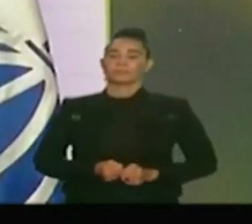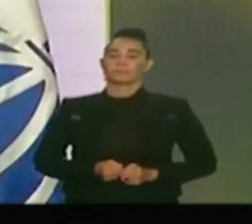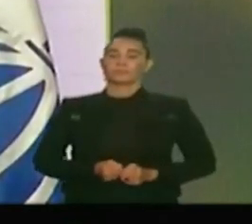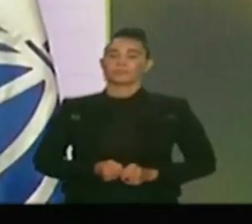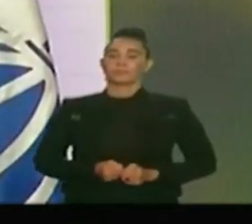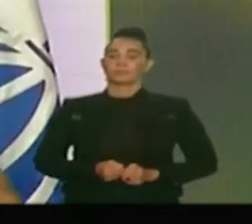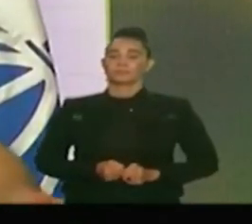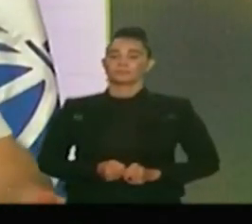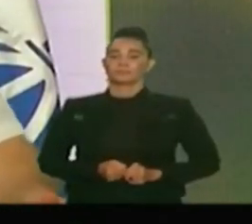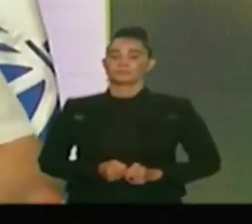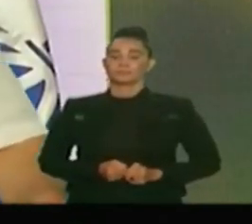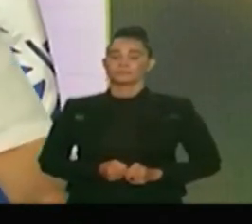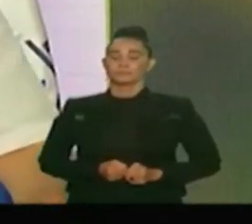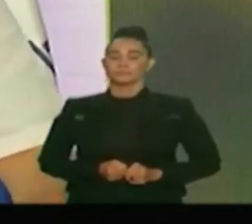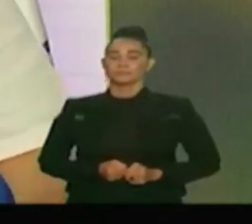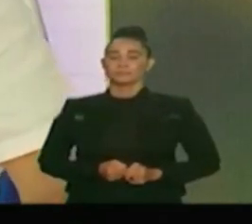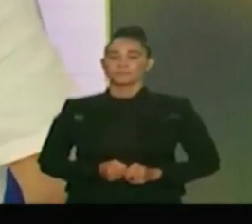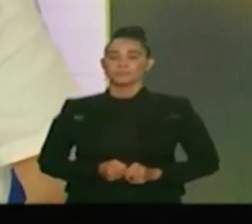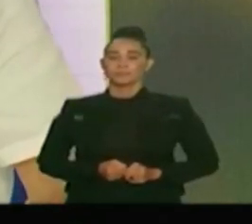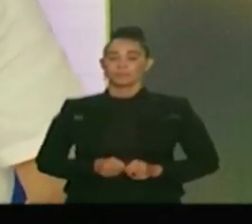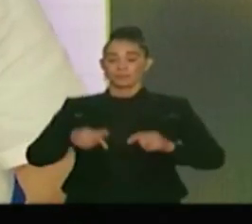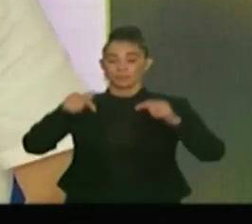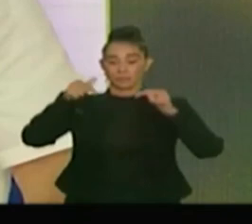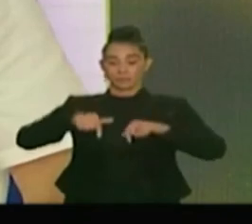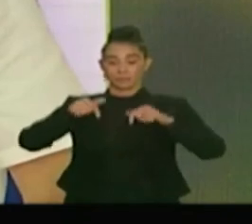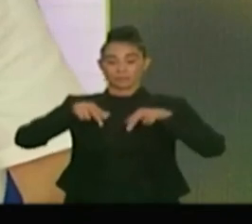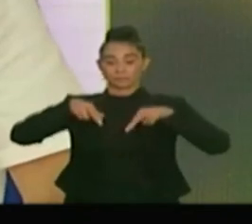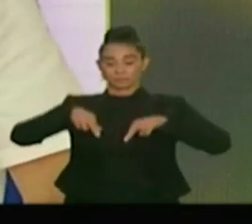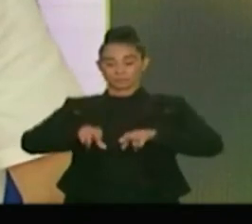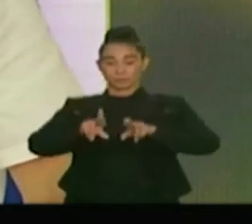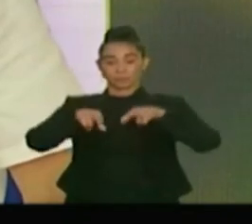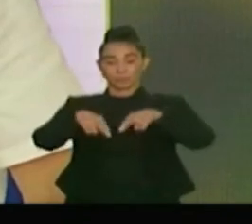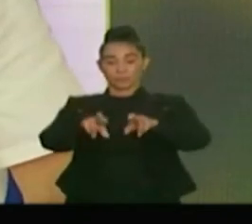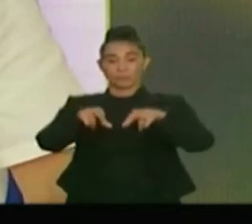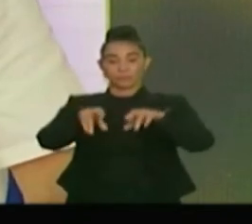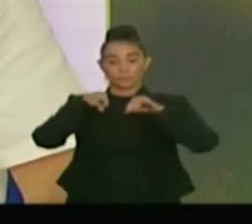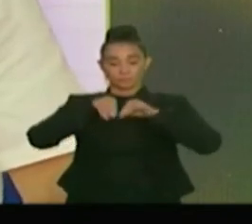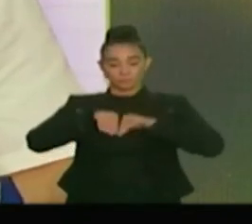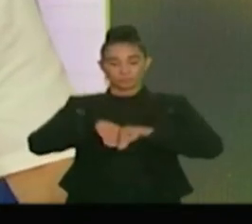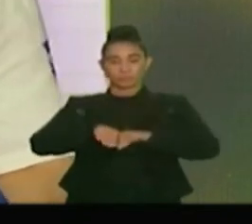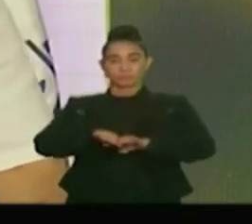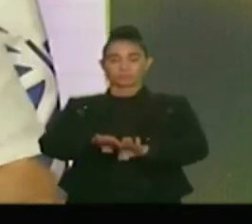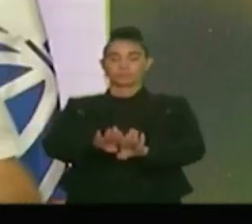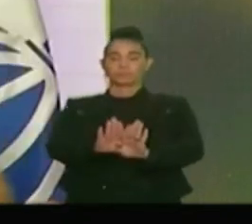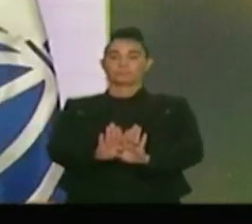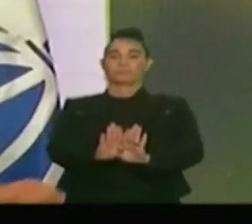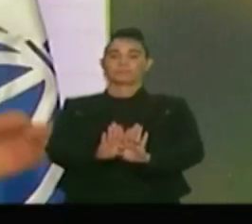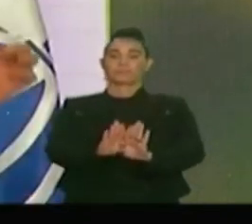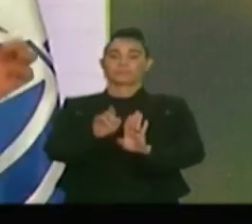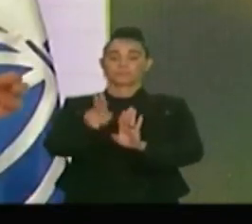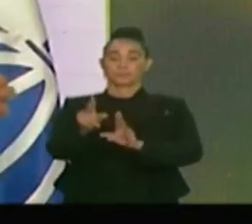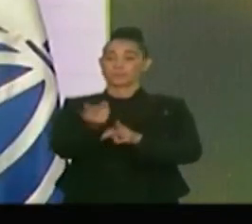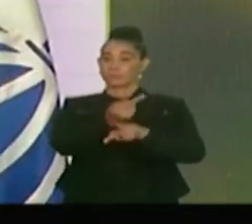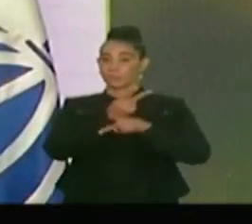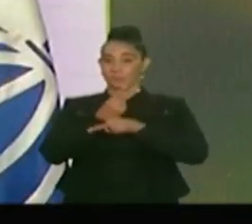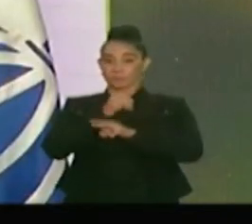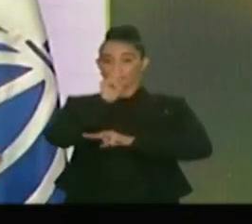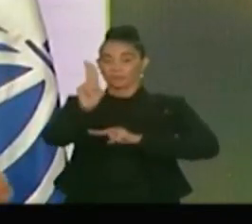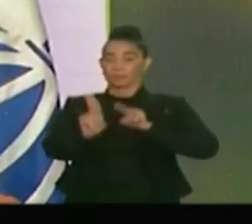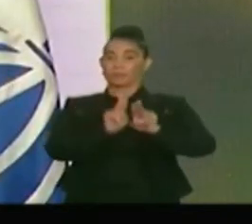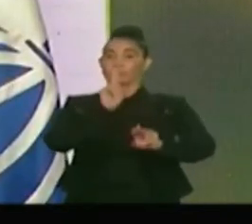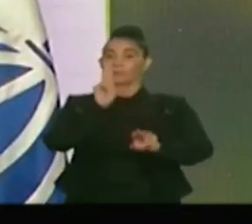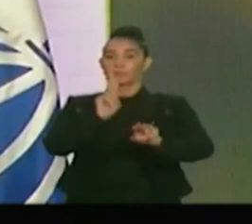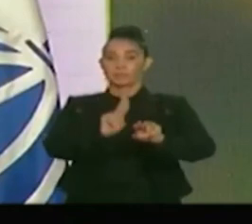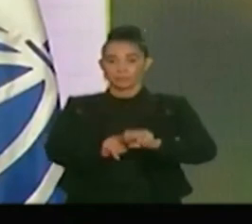Las cuencas de nuestros ríos son de seguridad